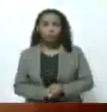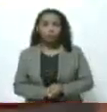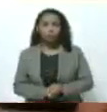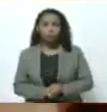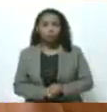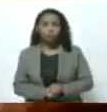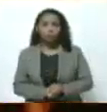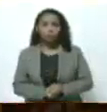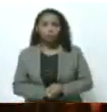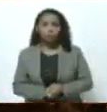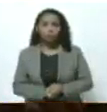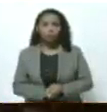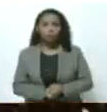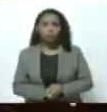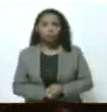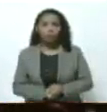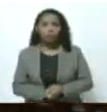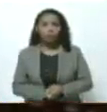¿Qué?